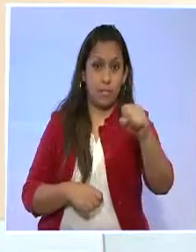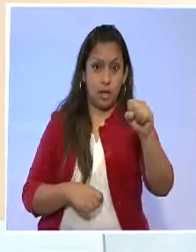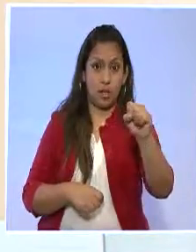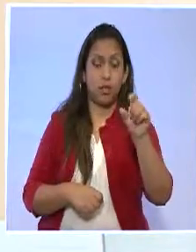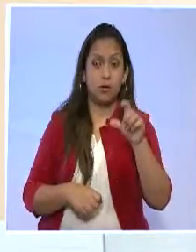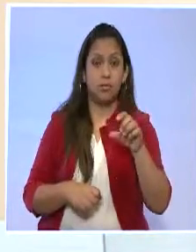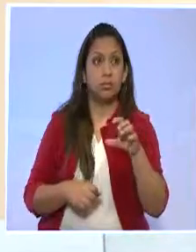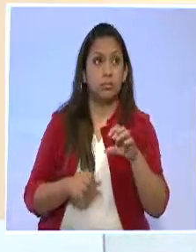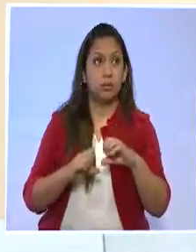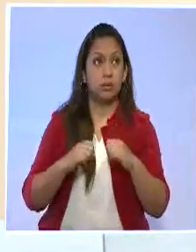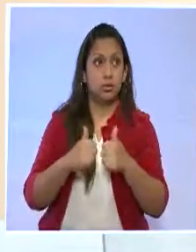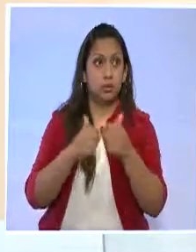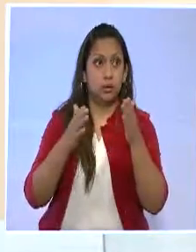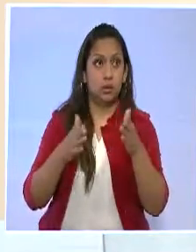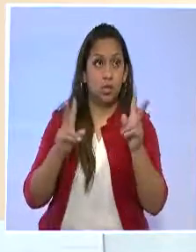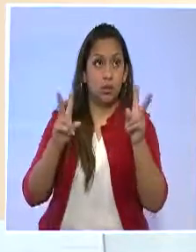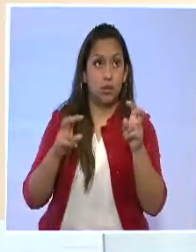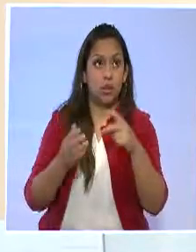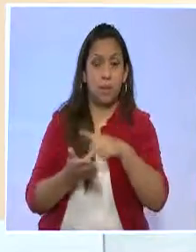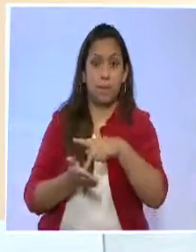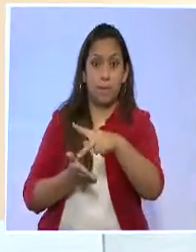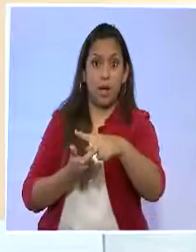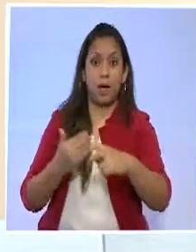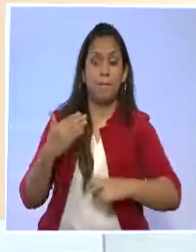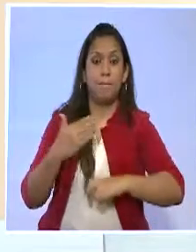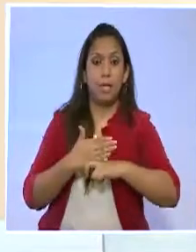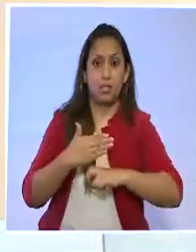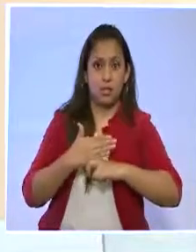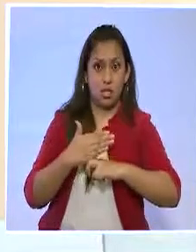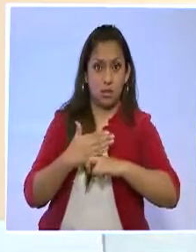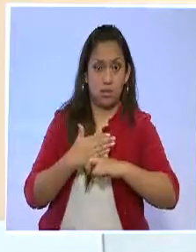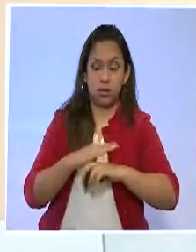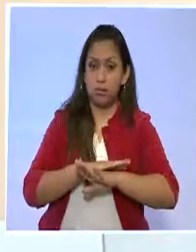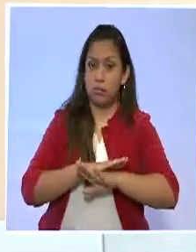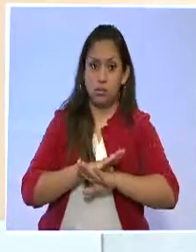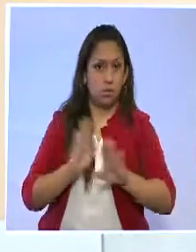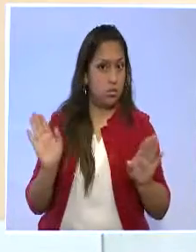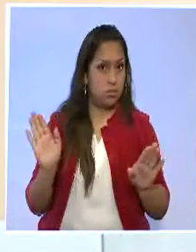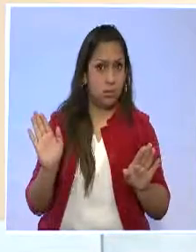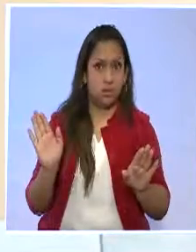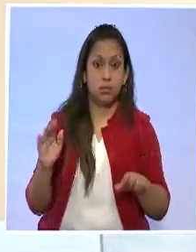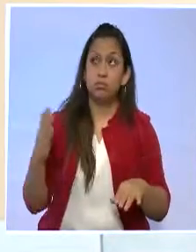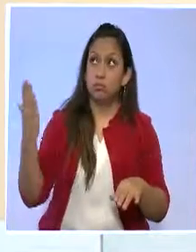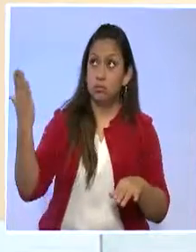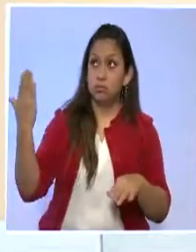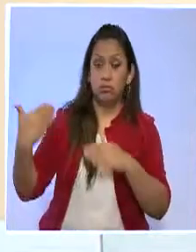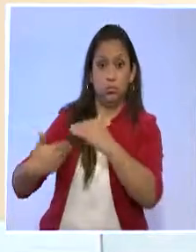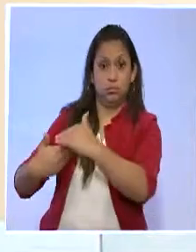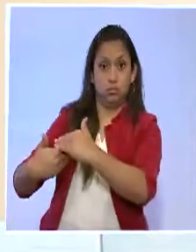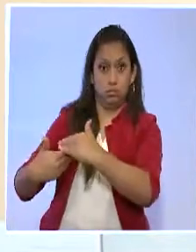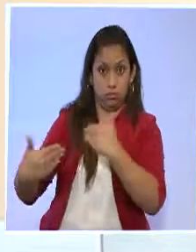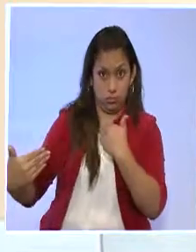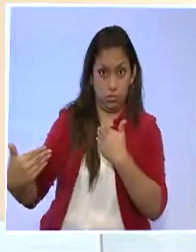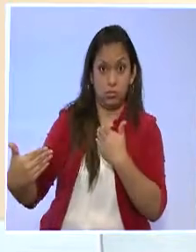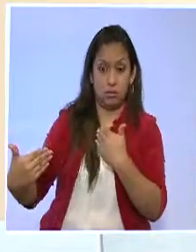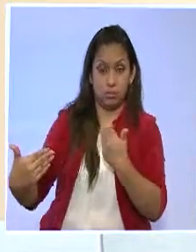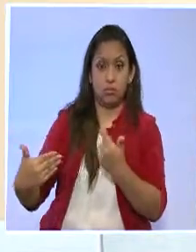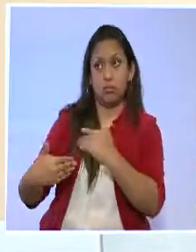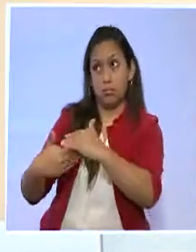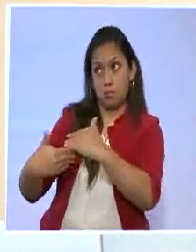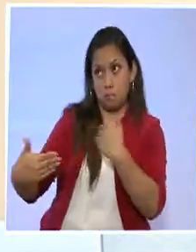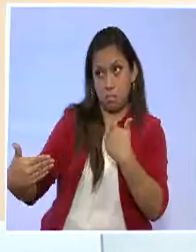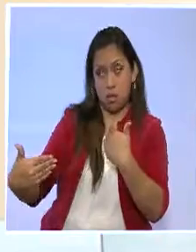cancelar únicamente costos de pasajes porque nuestros nuestros anfitriones quienes nos invitaron porque nosotros acudimos bajo una invitación